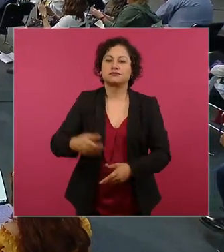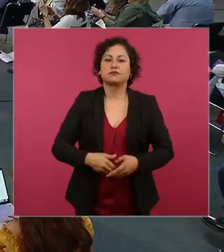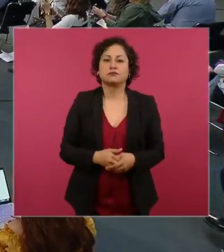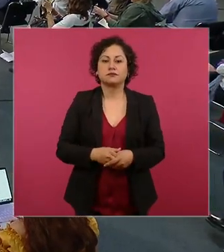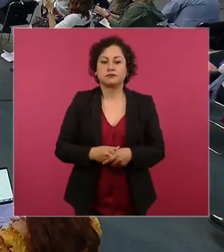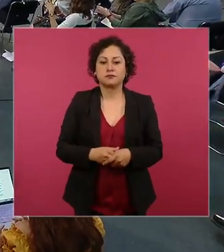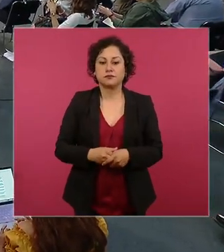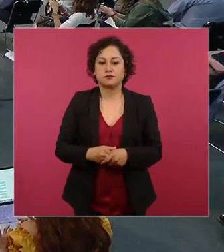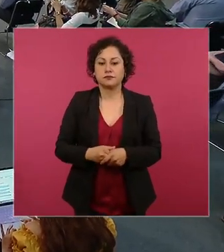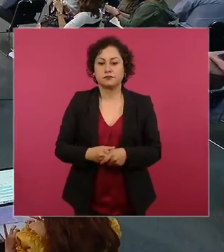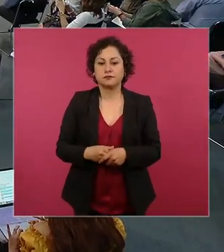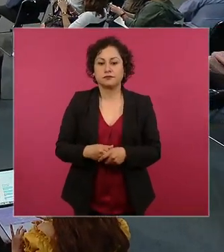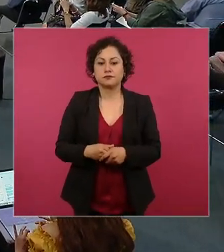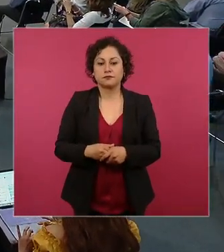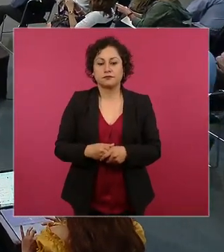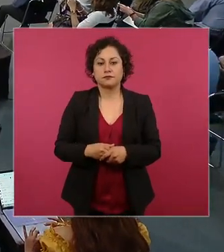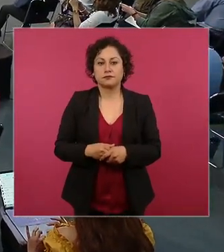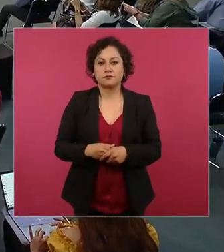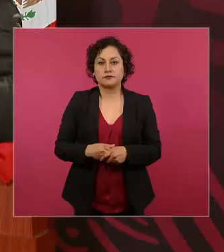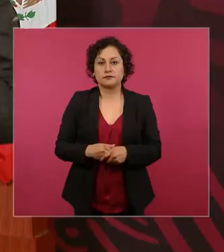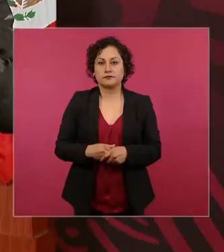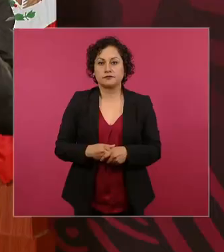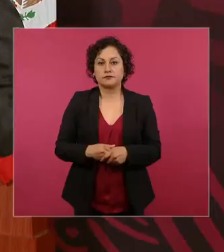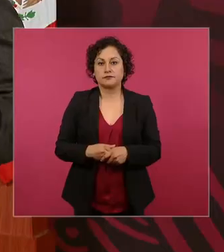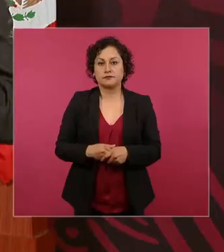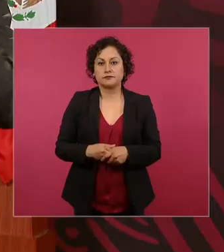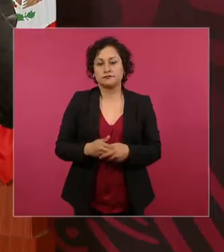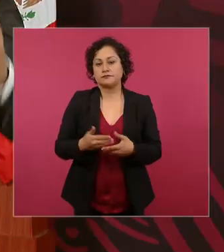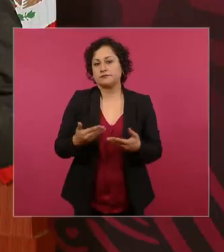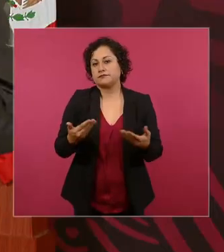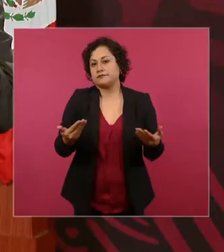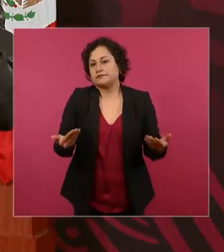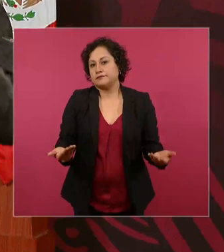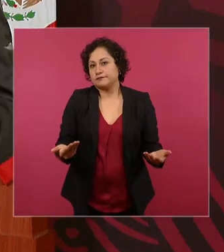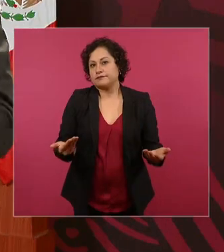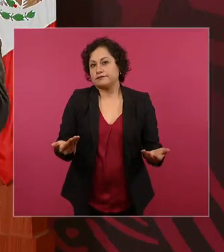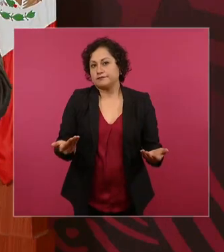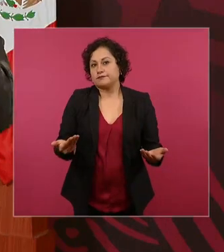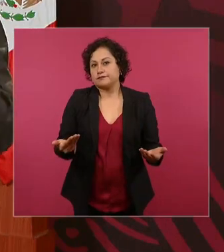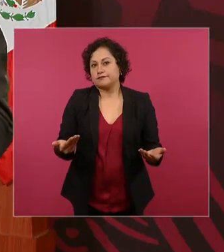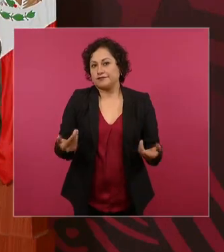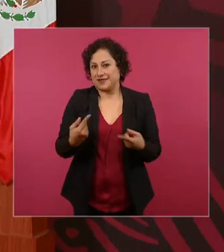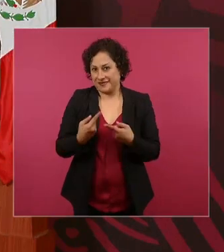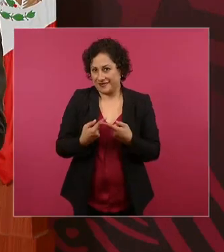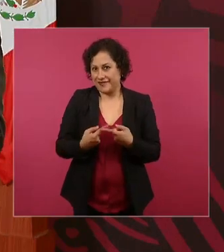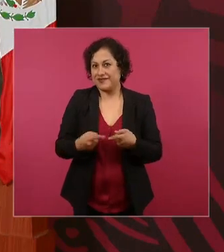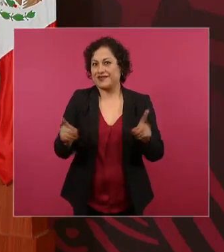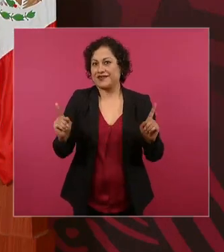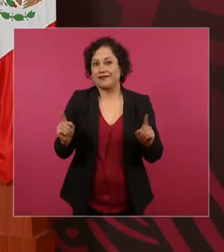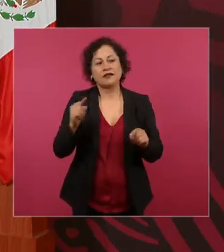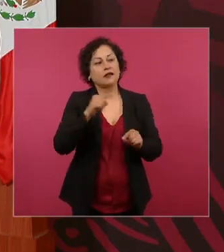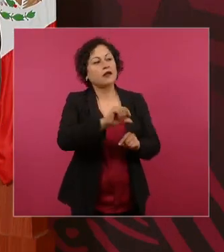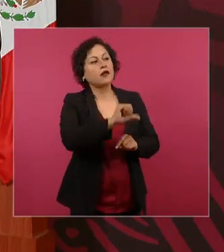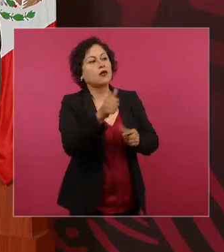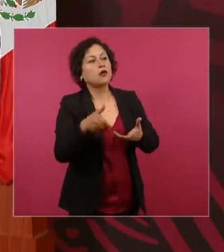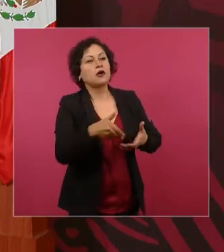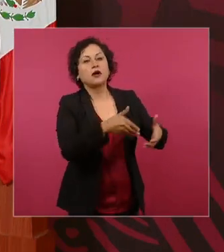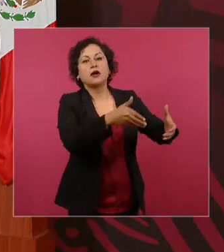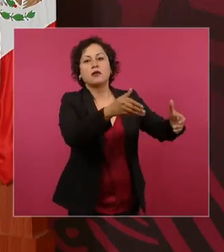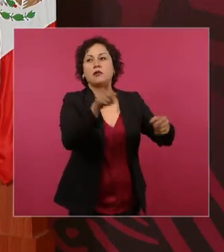¿Qué diferencia de un camino construido con una empresa contratista